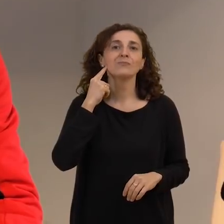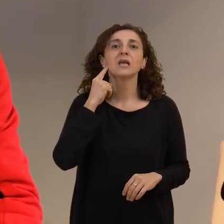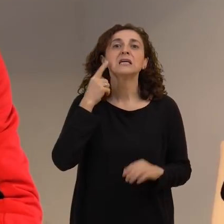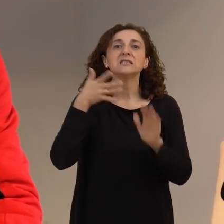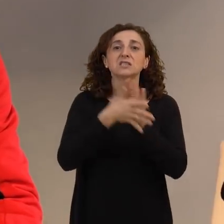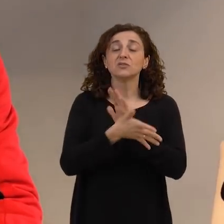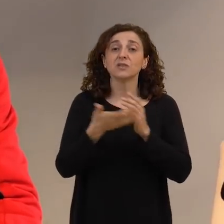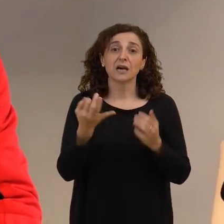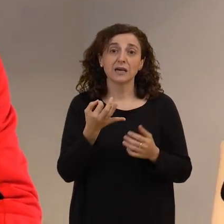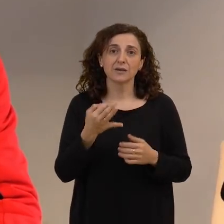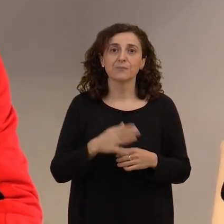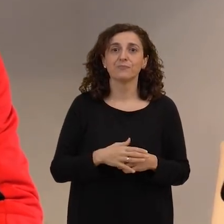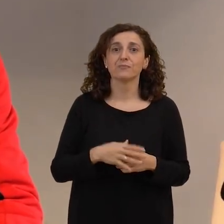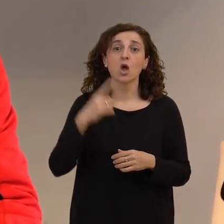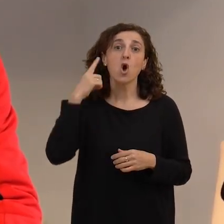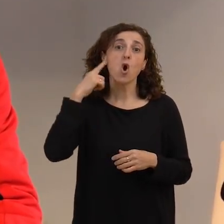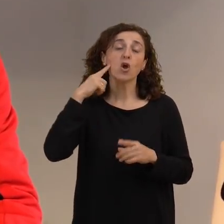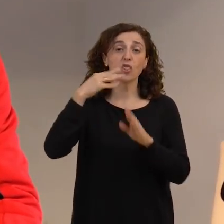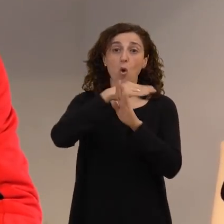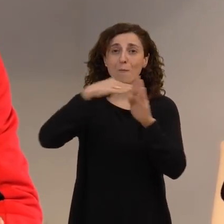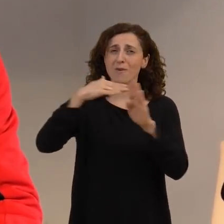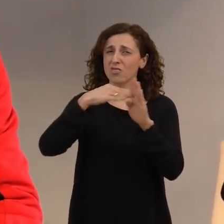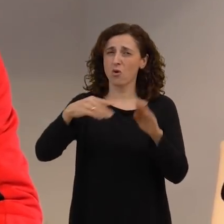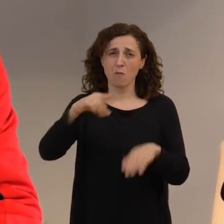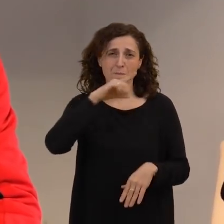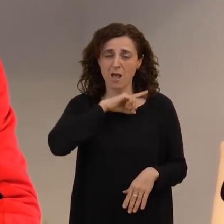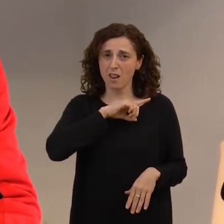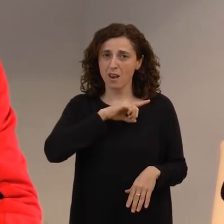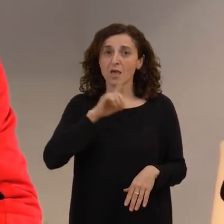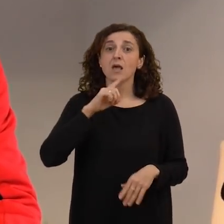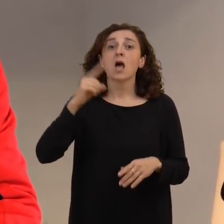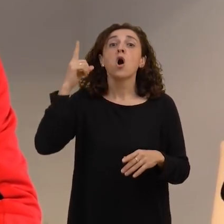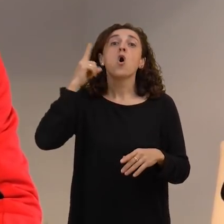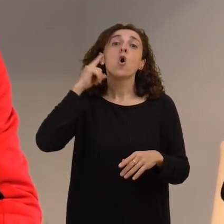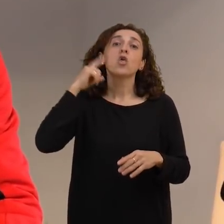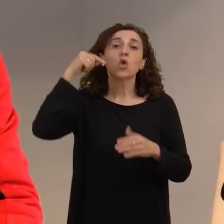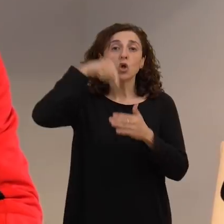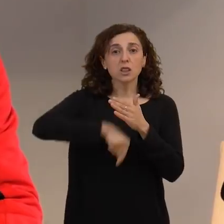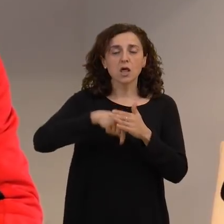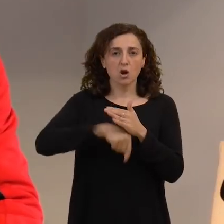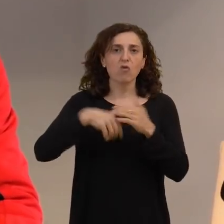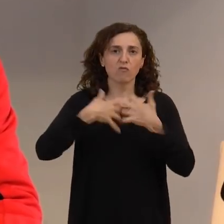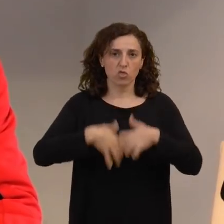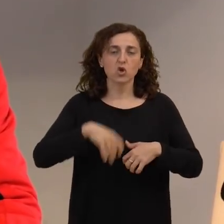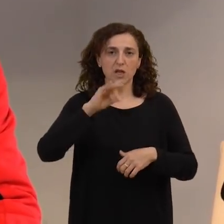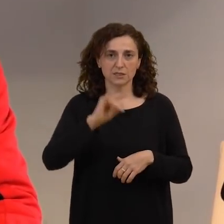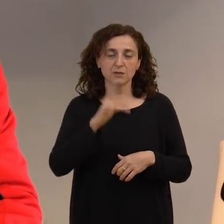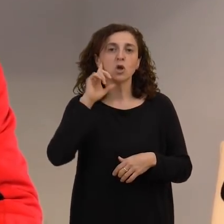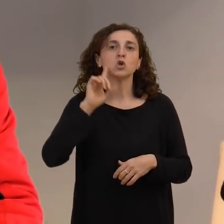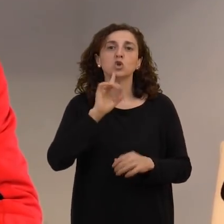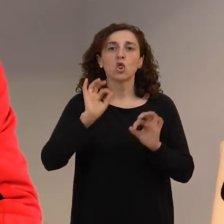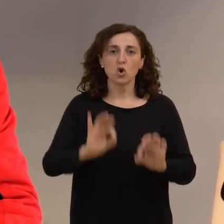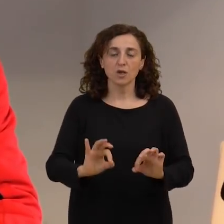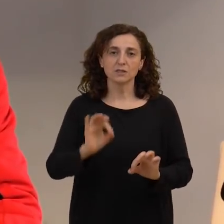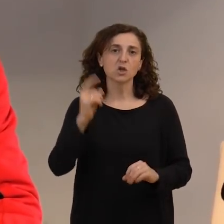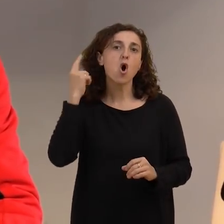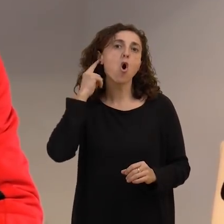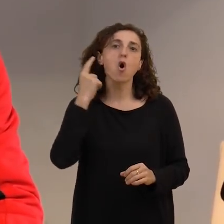muy mal el oído medio, el oído interno le funciona, pero es sordo, no tiene orejas,